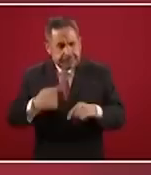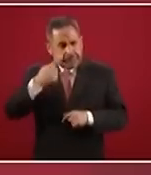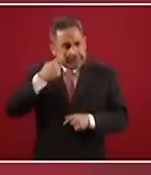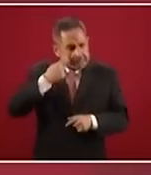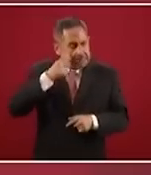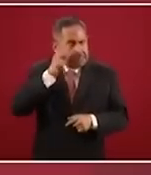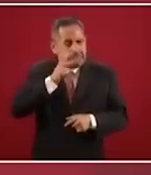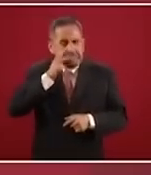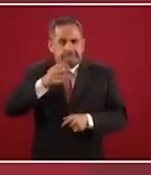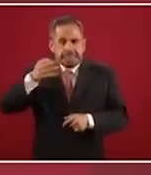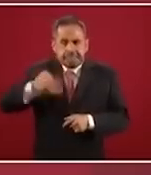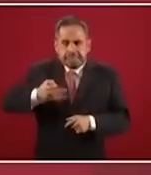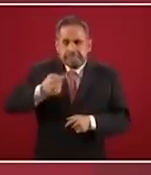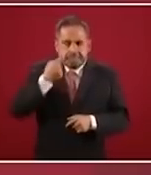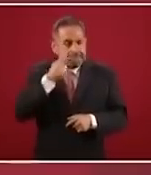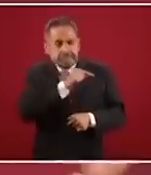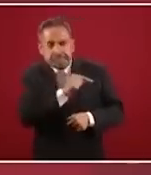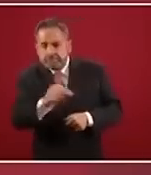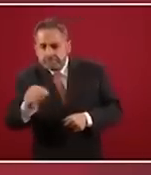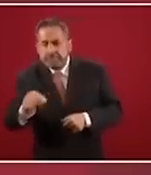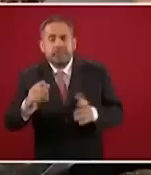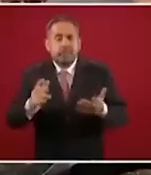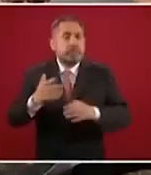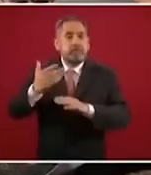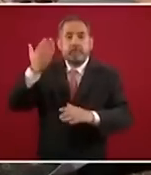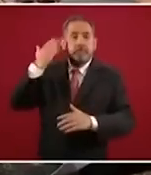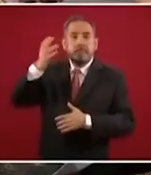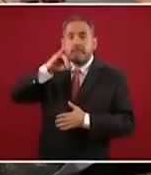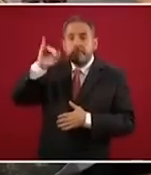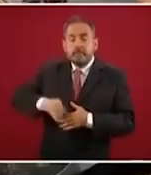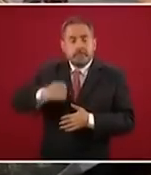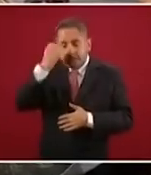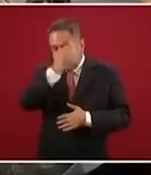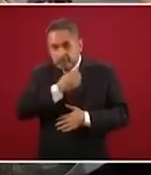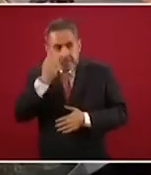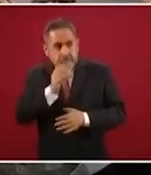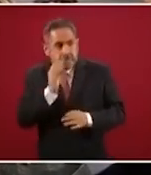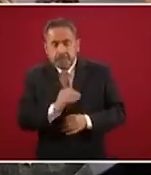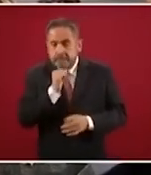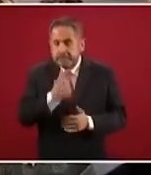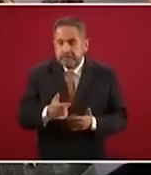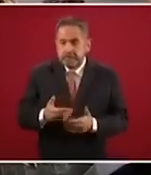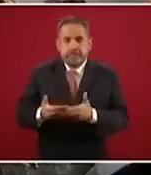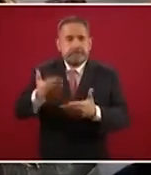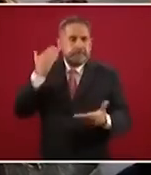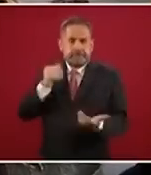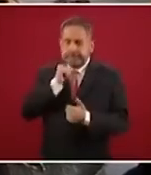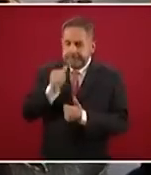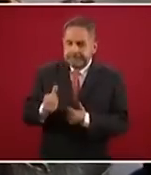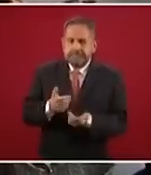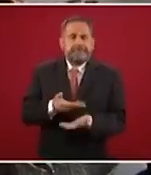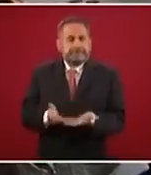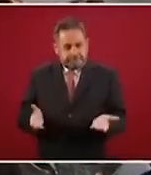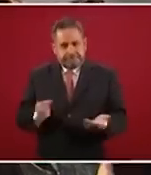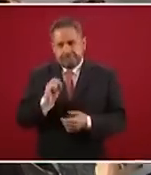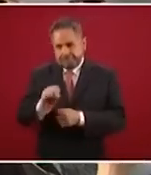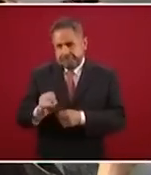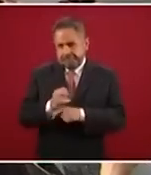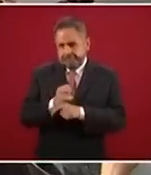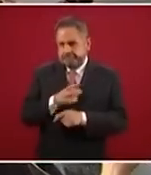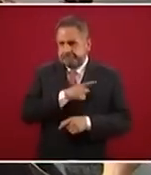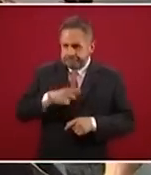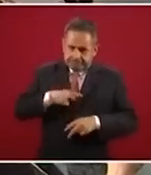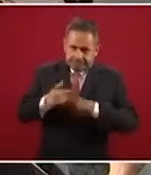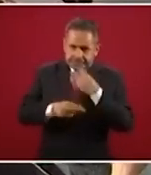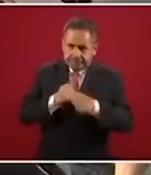verificar todos estos procesos electivos, porque nunca había habido o había habido muy poco terreno a la democracia. Entonces,